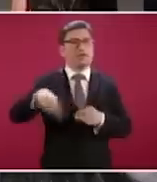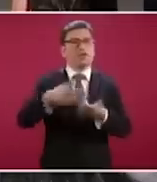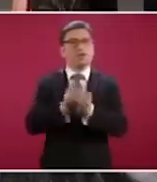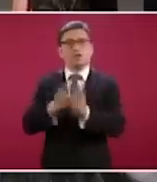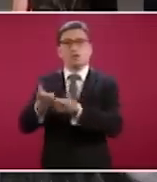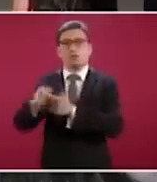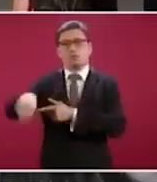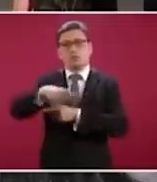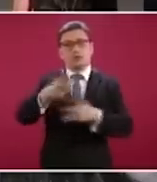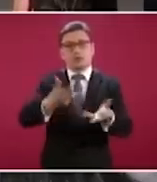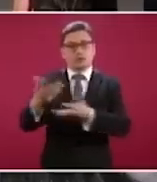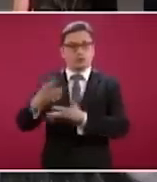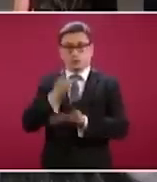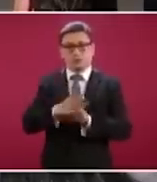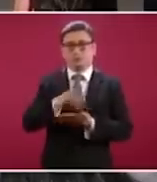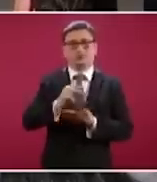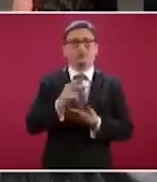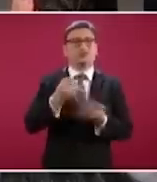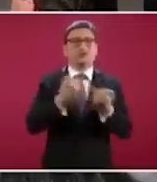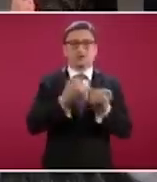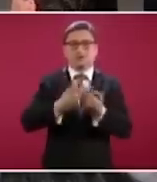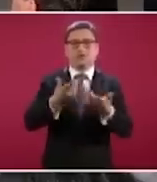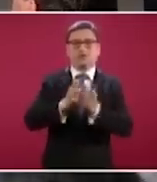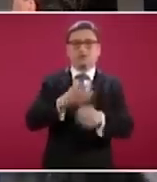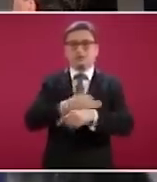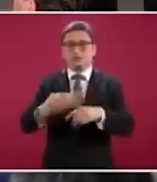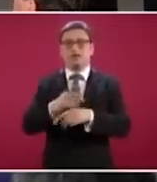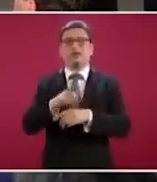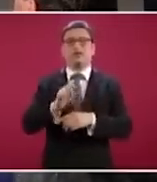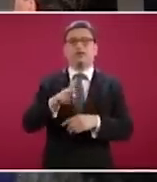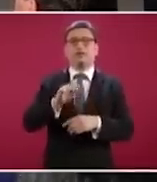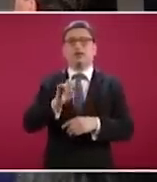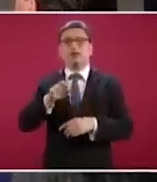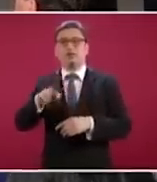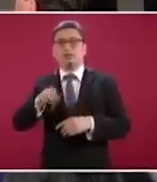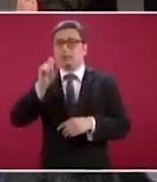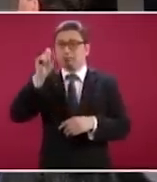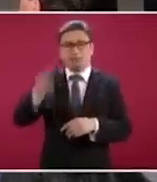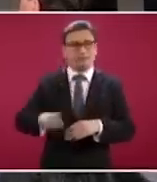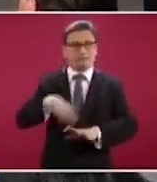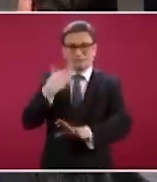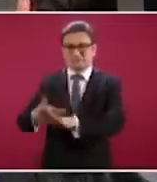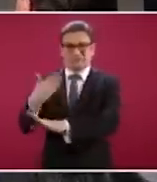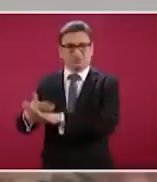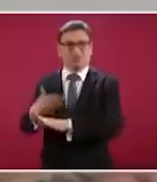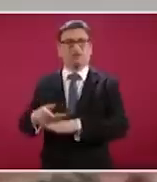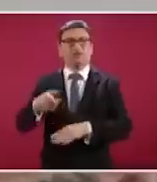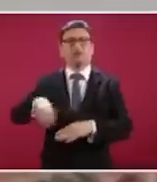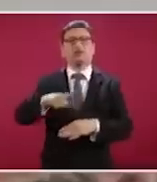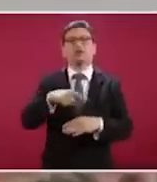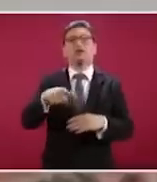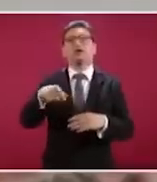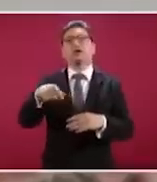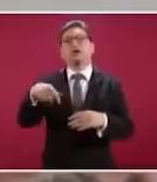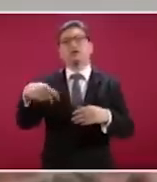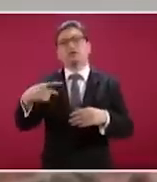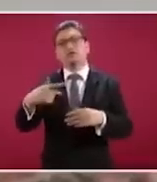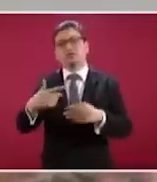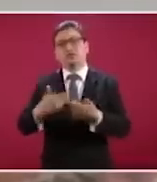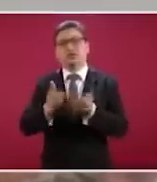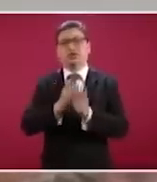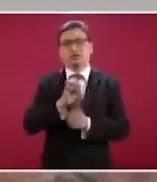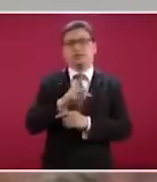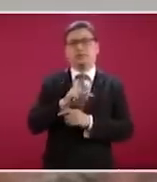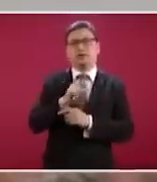único. En la tragedia de los Levarón fue el mismo modus operandi, y de acuerdo con los sobrevivientes de